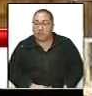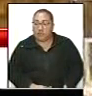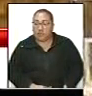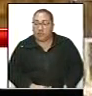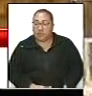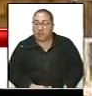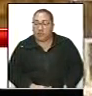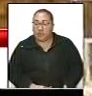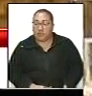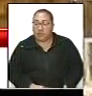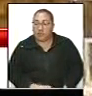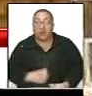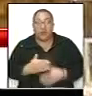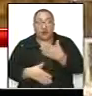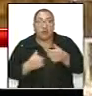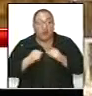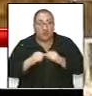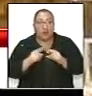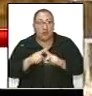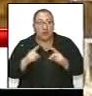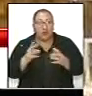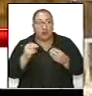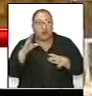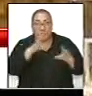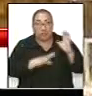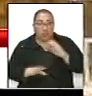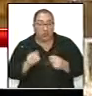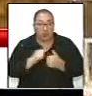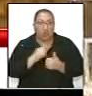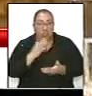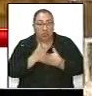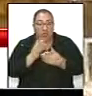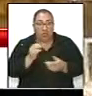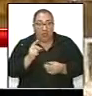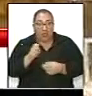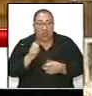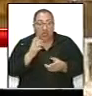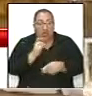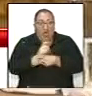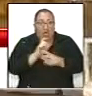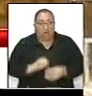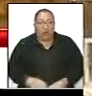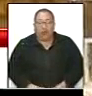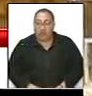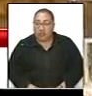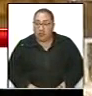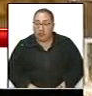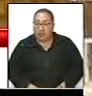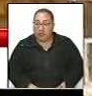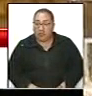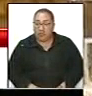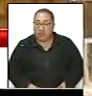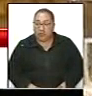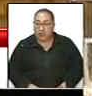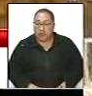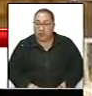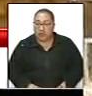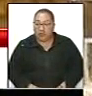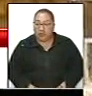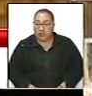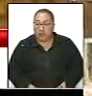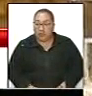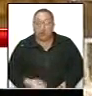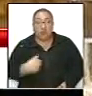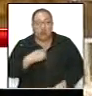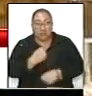seguir permanentemente preocupado por la situación de estos estudiantes en el marco, digamos, de las herramientas que nosotros